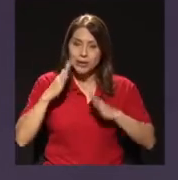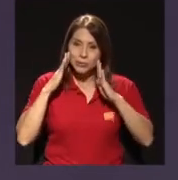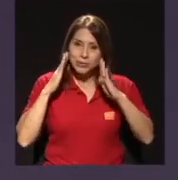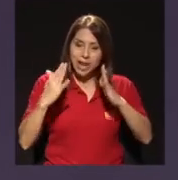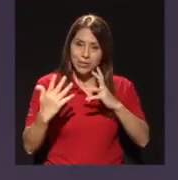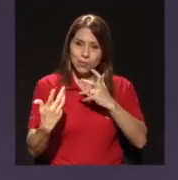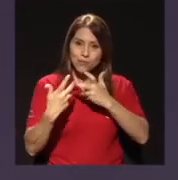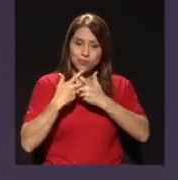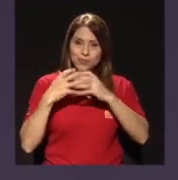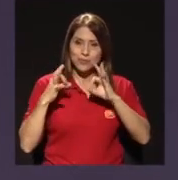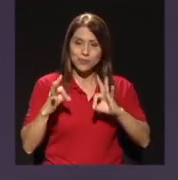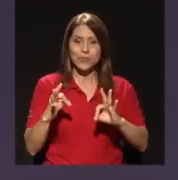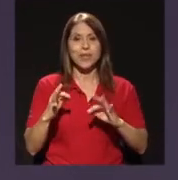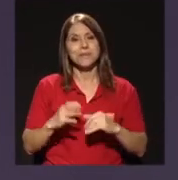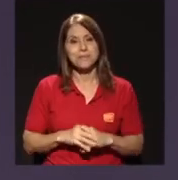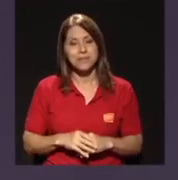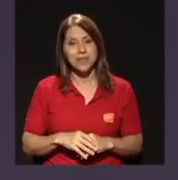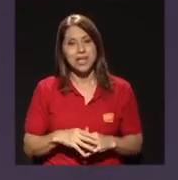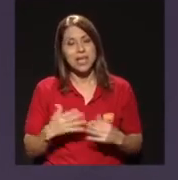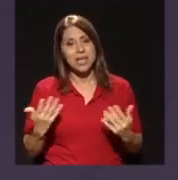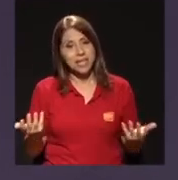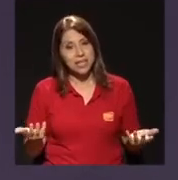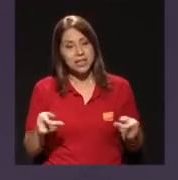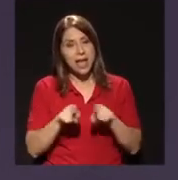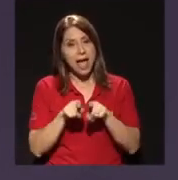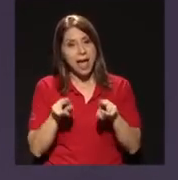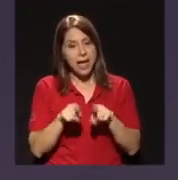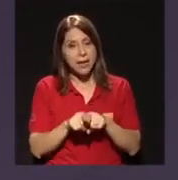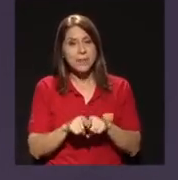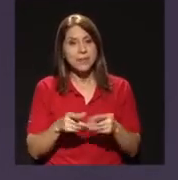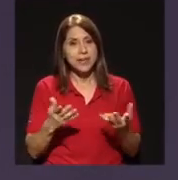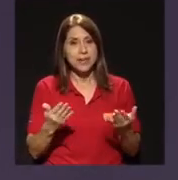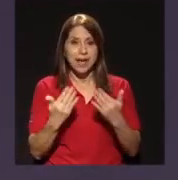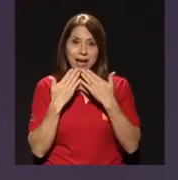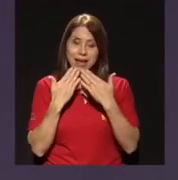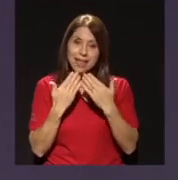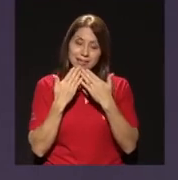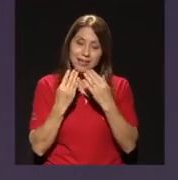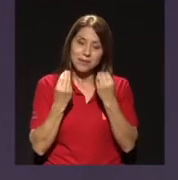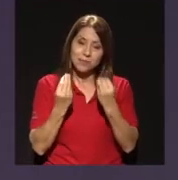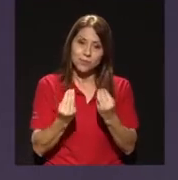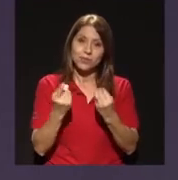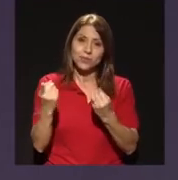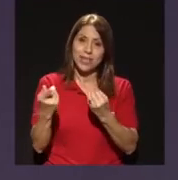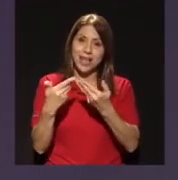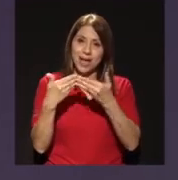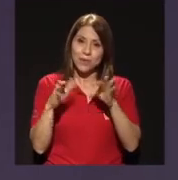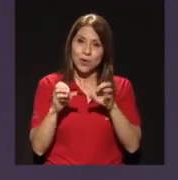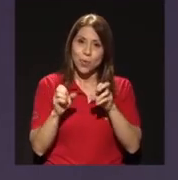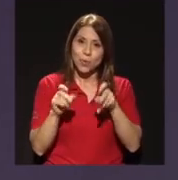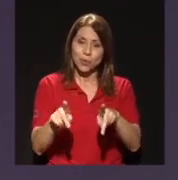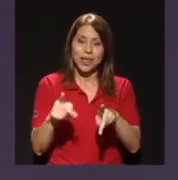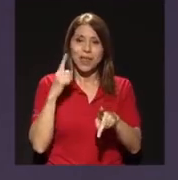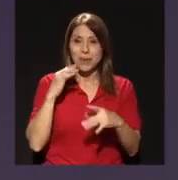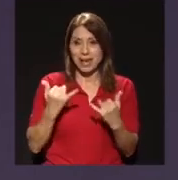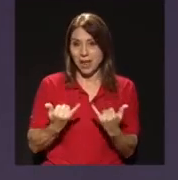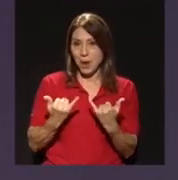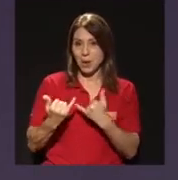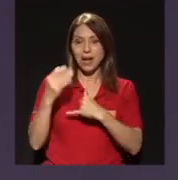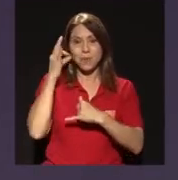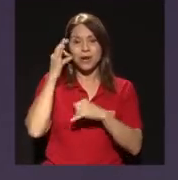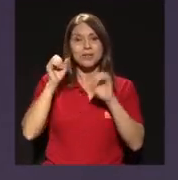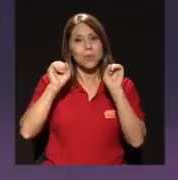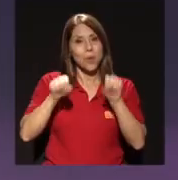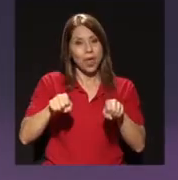y nos llevamos muy bien. Y también agradecerle, ¿verdad?, que abrió la oportunidad para que las mujeres hoy podamos manejar